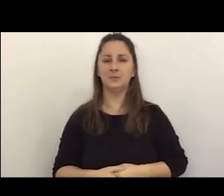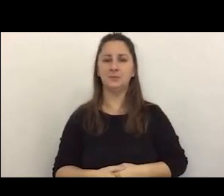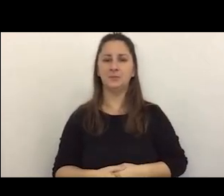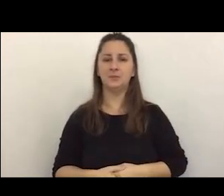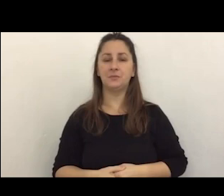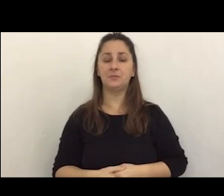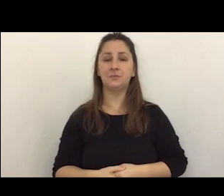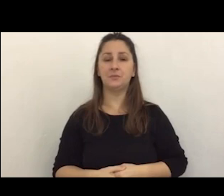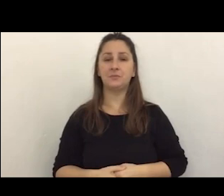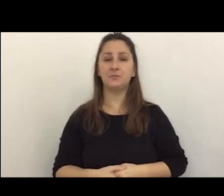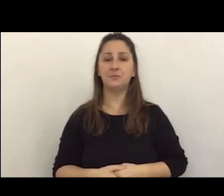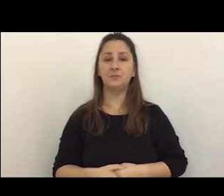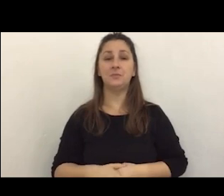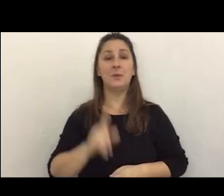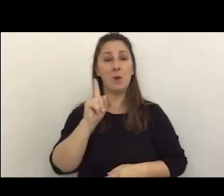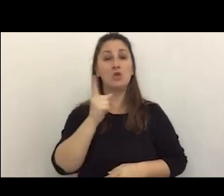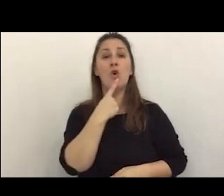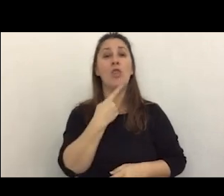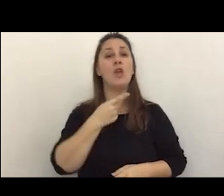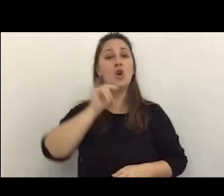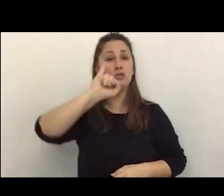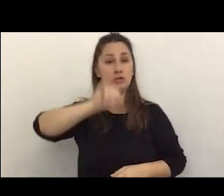Pero ese consentimiento